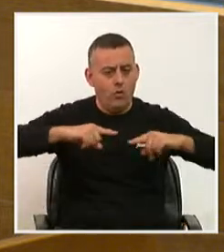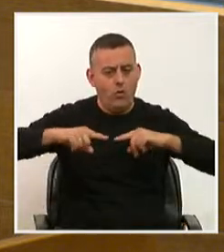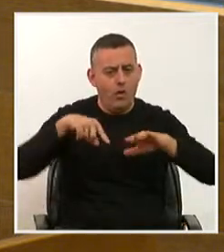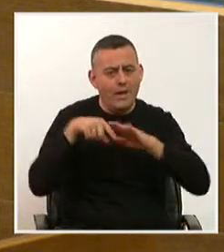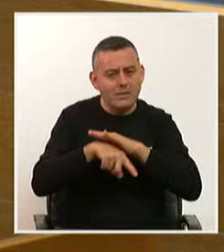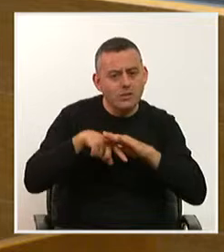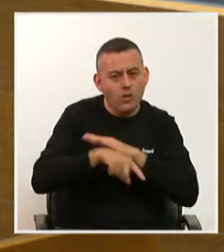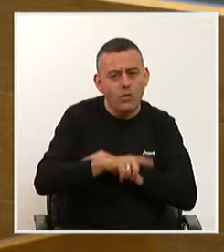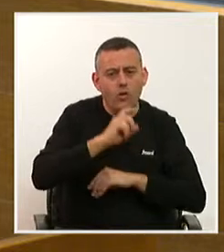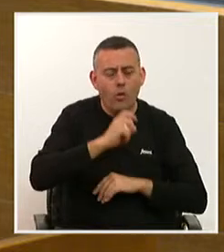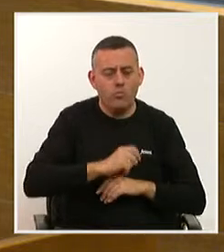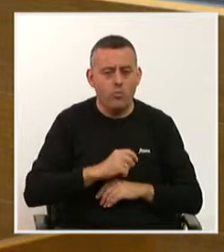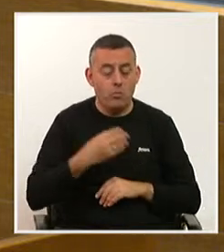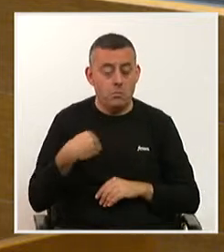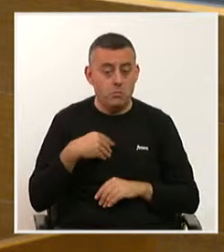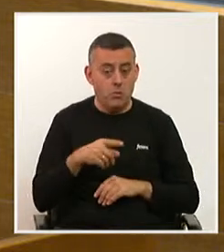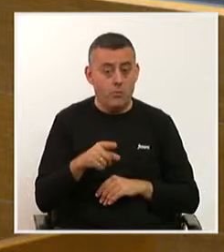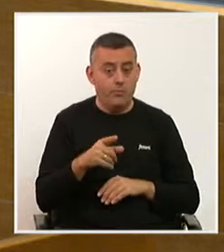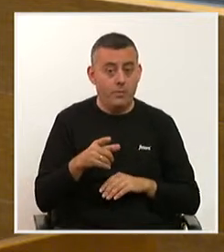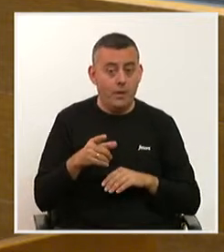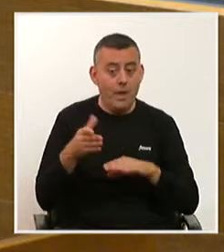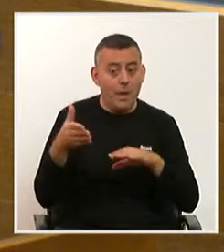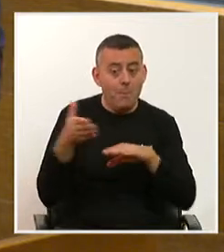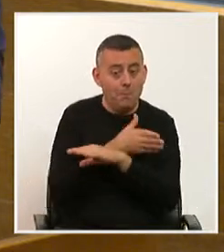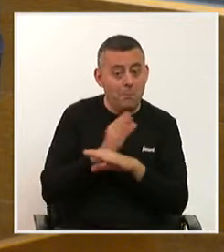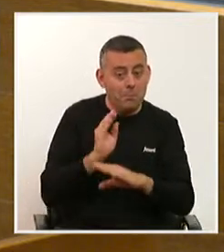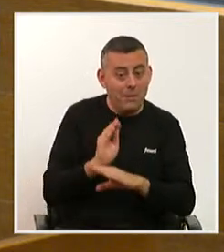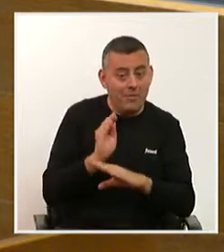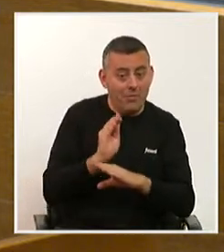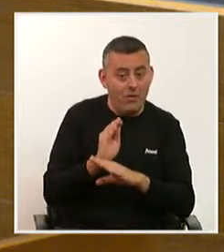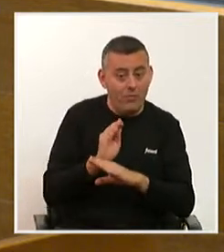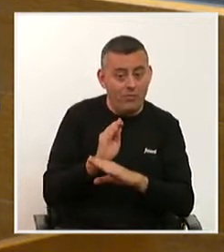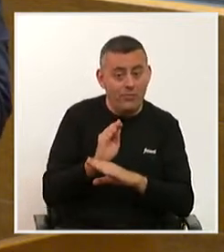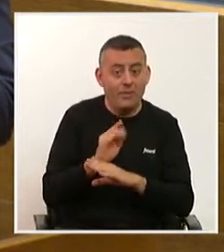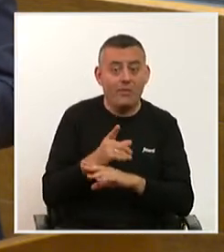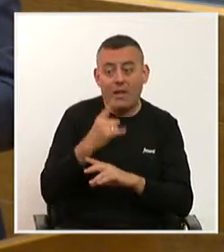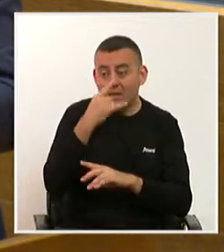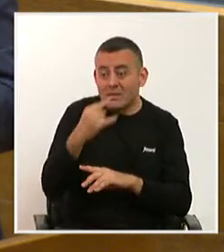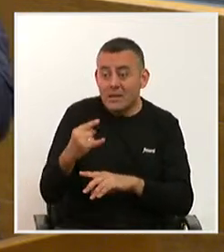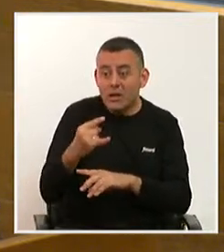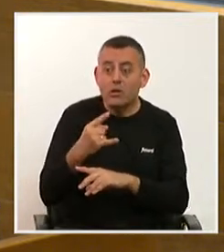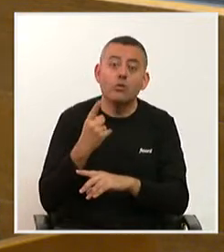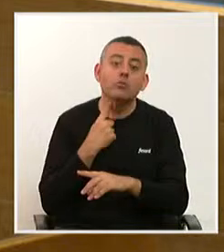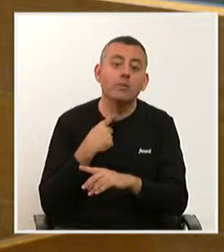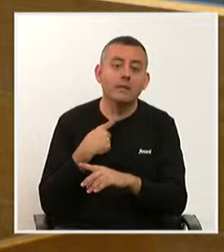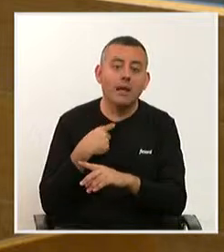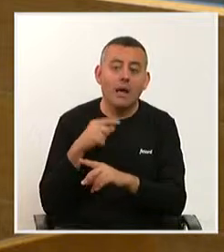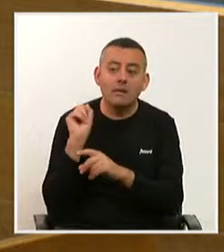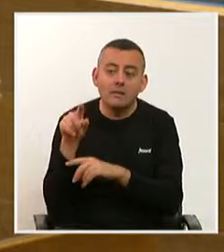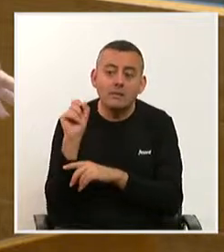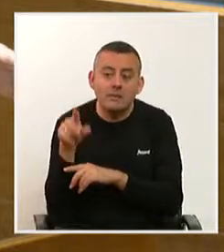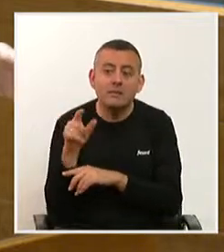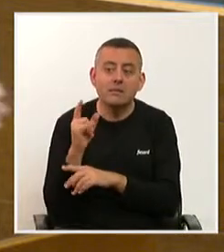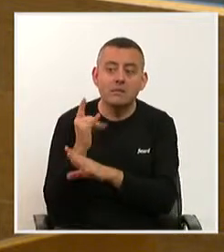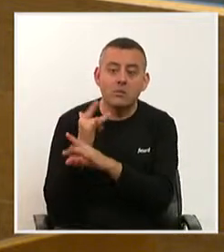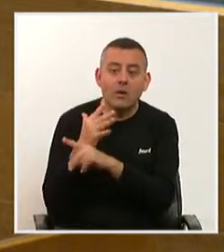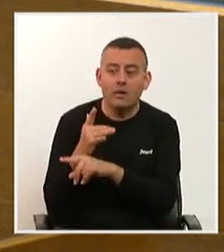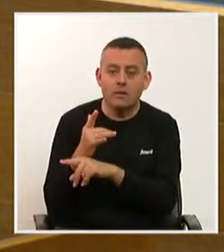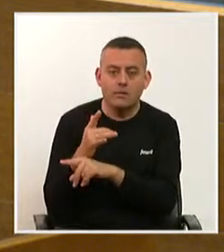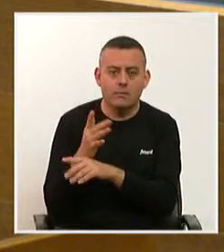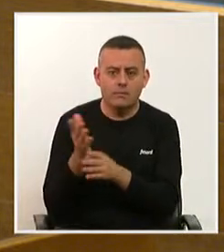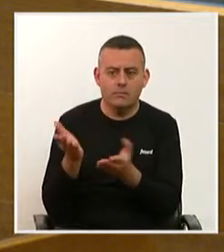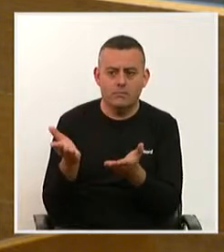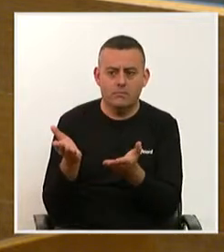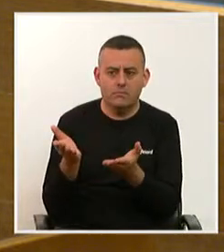en el apartado de la prevención y lucha contra la ud apatía sino abre un espectro muy peligroso si esto lo hacer en el juego qué no van a hacer